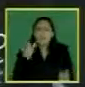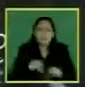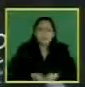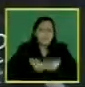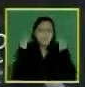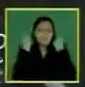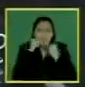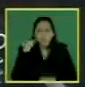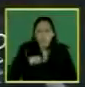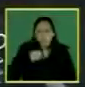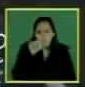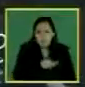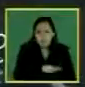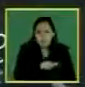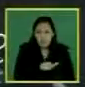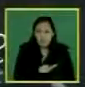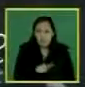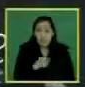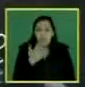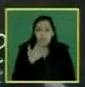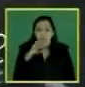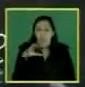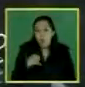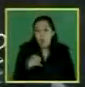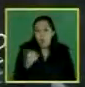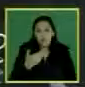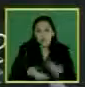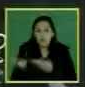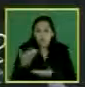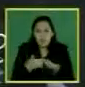era el compra y venta, la compra y venta.